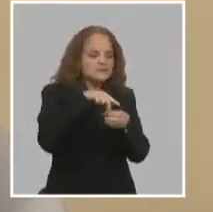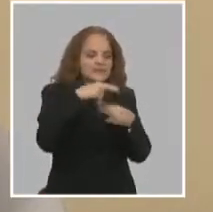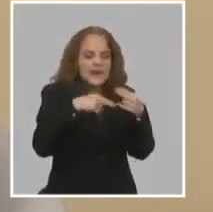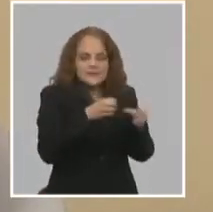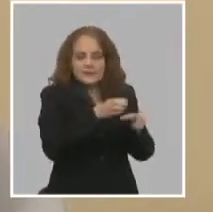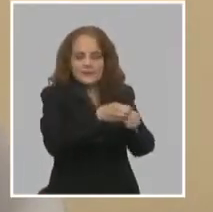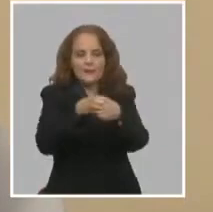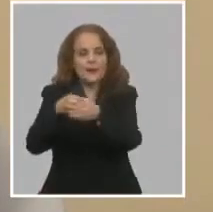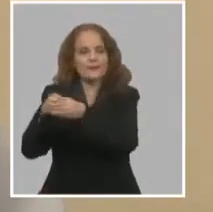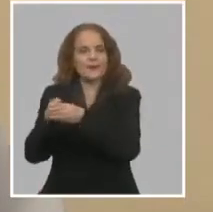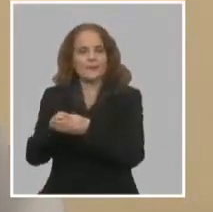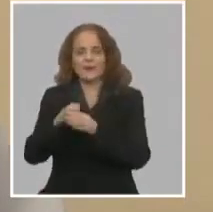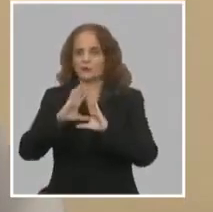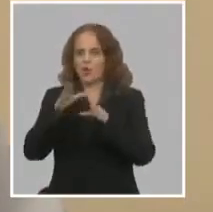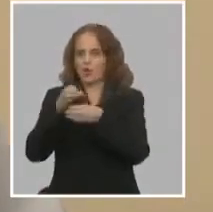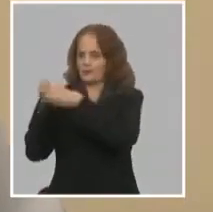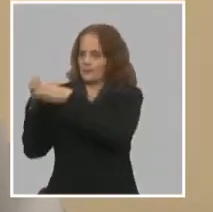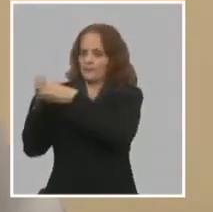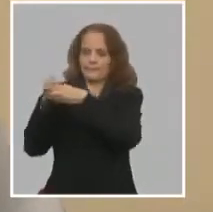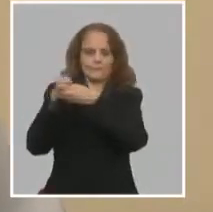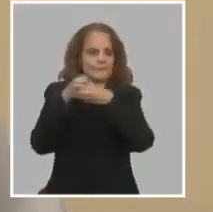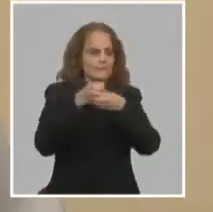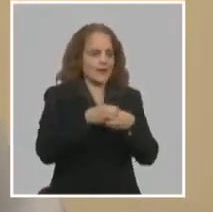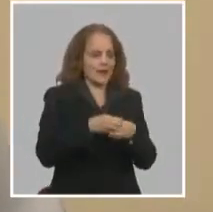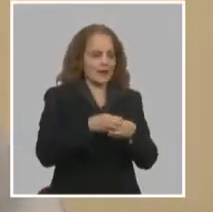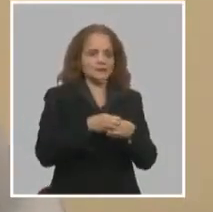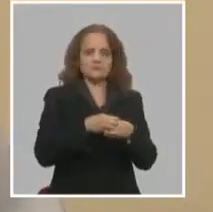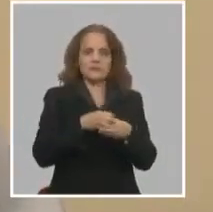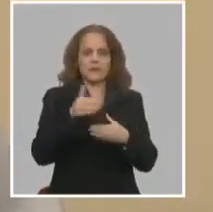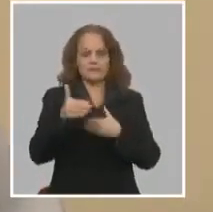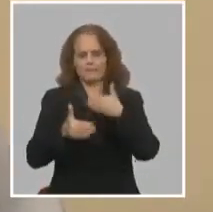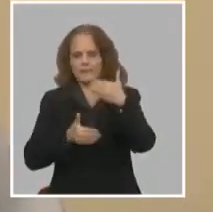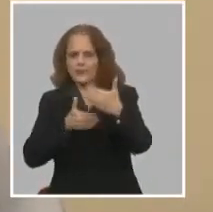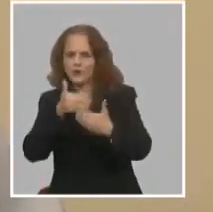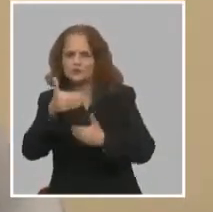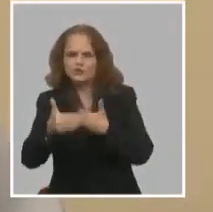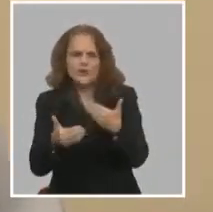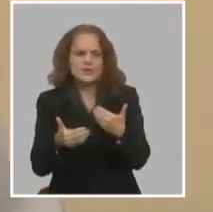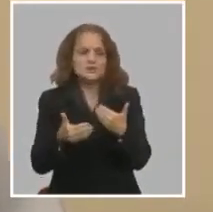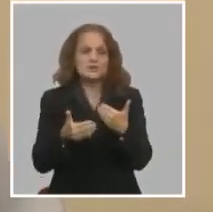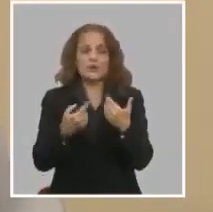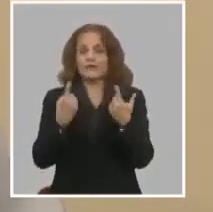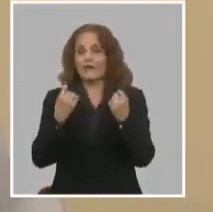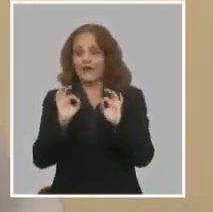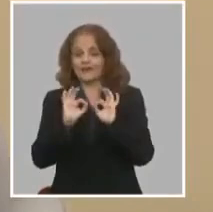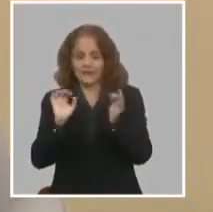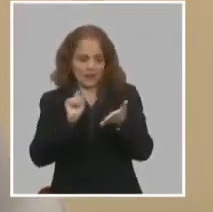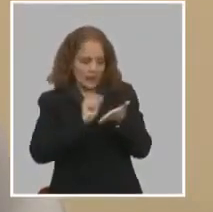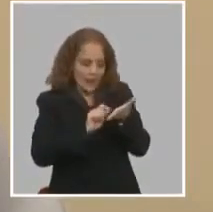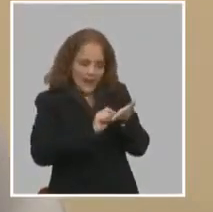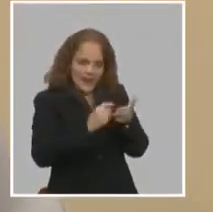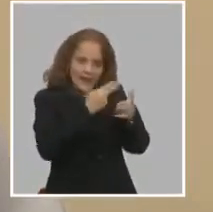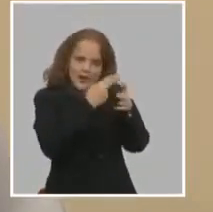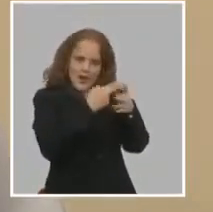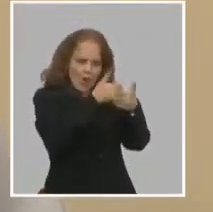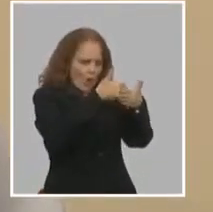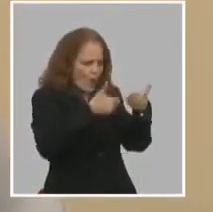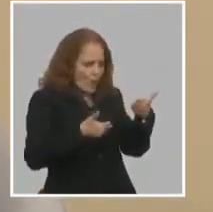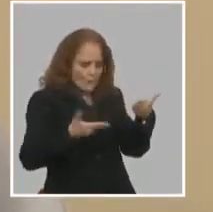Desde que ocurre la recepción, todo el proceso vinculado con que no falte ningún dato, con que todo